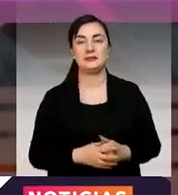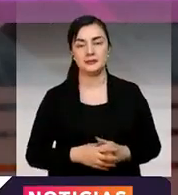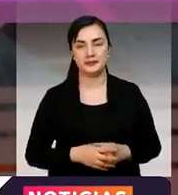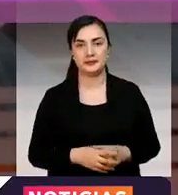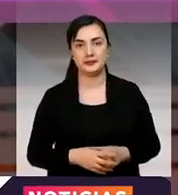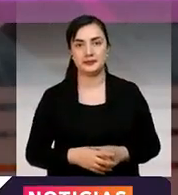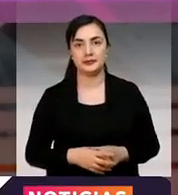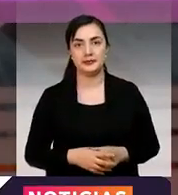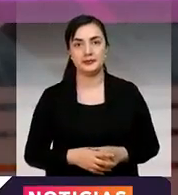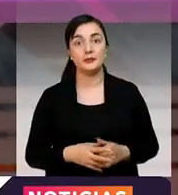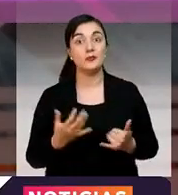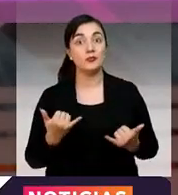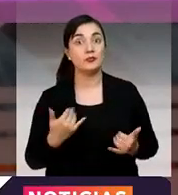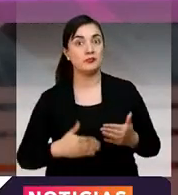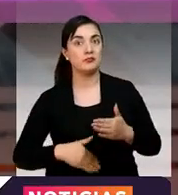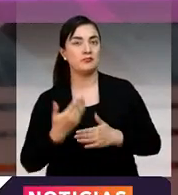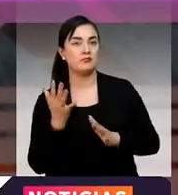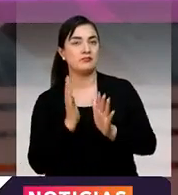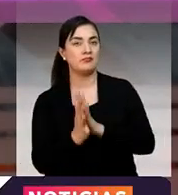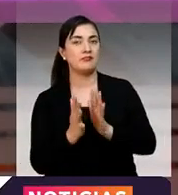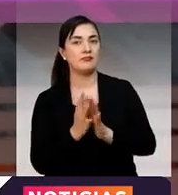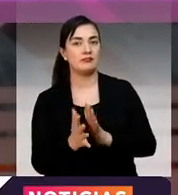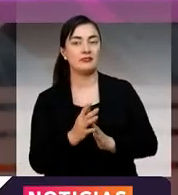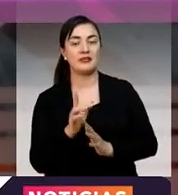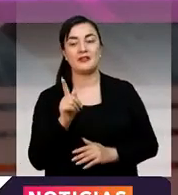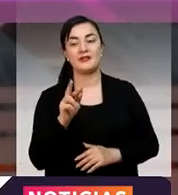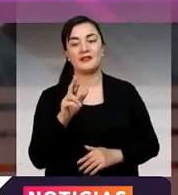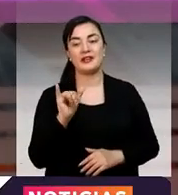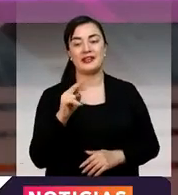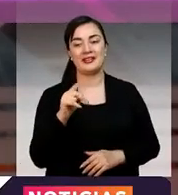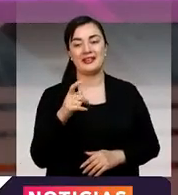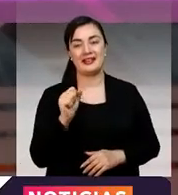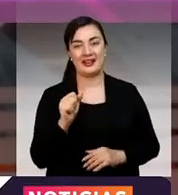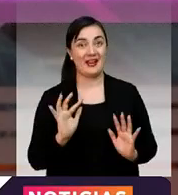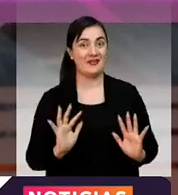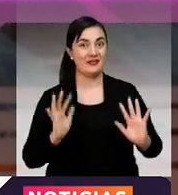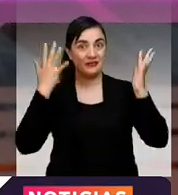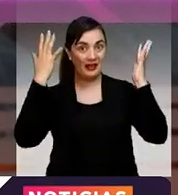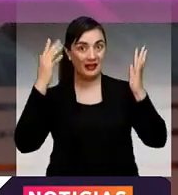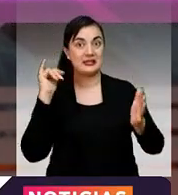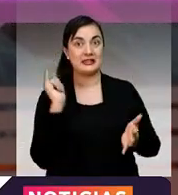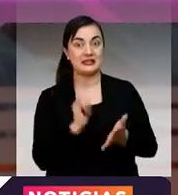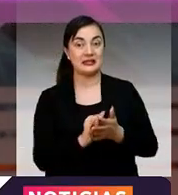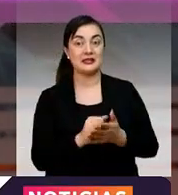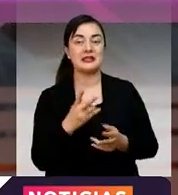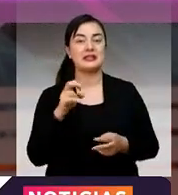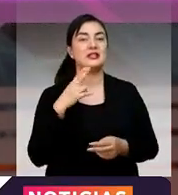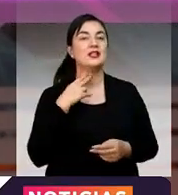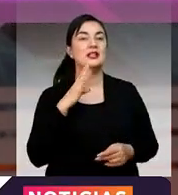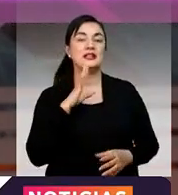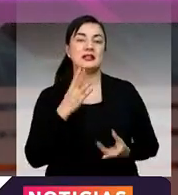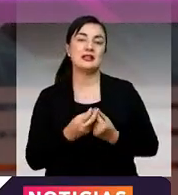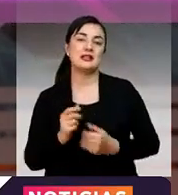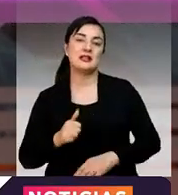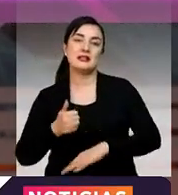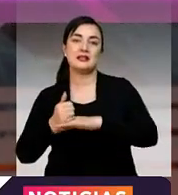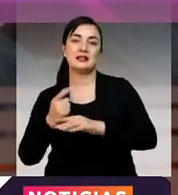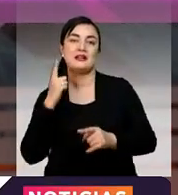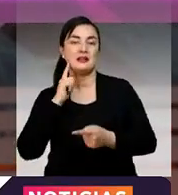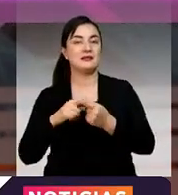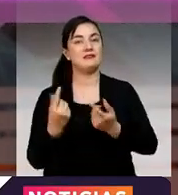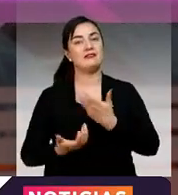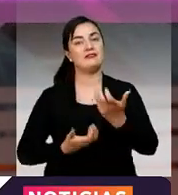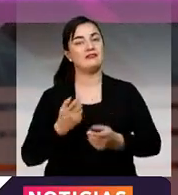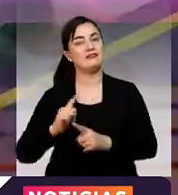Y desde hoy empieza Fritanga Fest, que va desde el 17 de noviembre y está liderado por el Instituto para la Economía Social. En